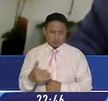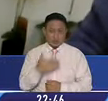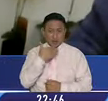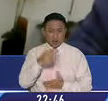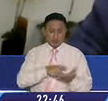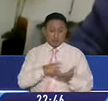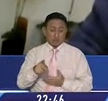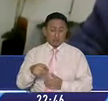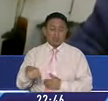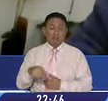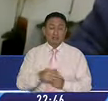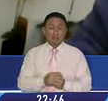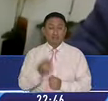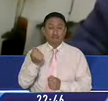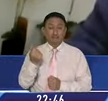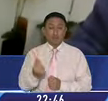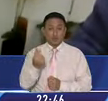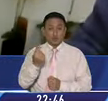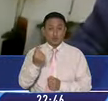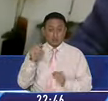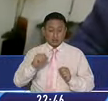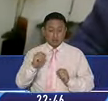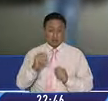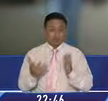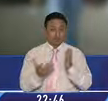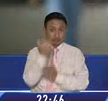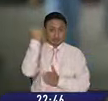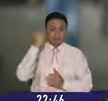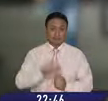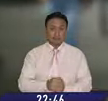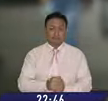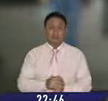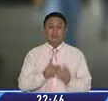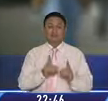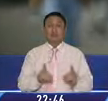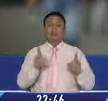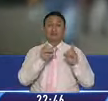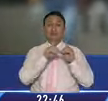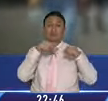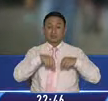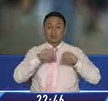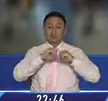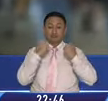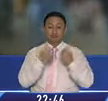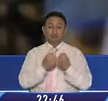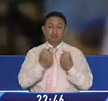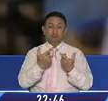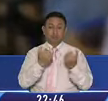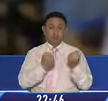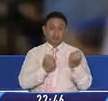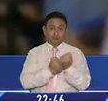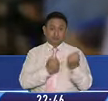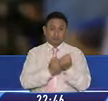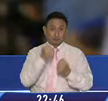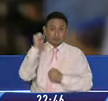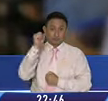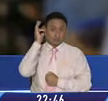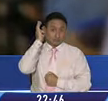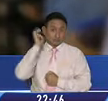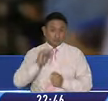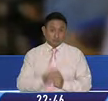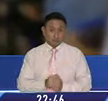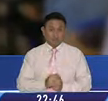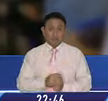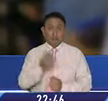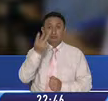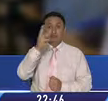paguen a las mujeres, van a ganar más. Esto va a ser un ganar-ganar para todos. Datos proporcionados por varias organizaciones defensoras de los derechos señalan que al menos